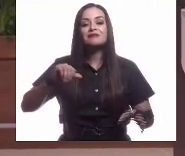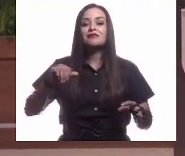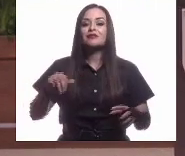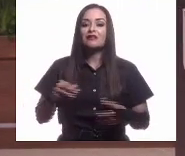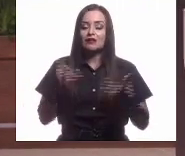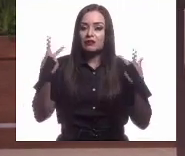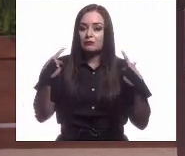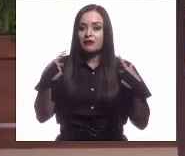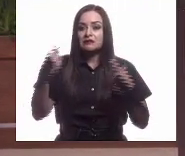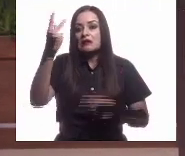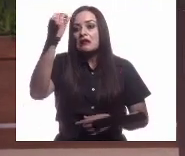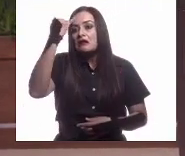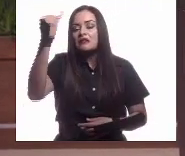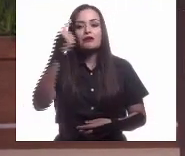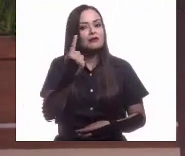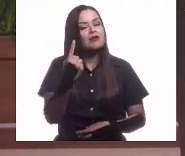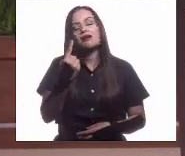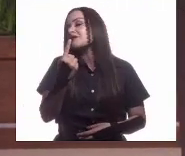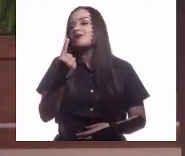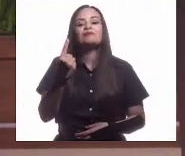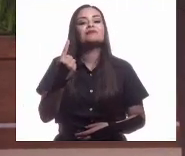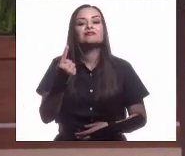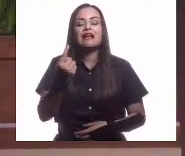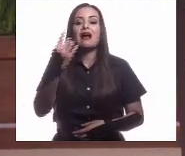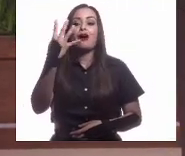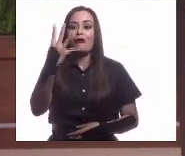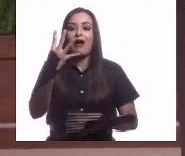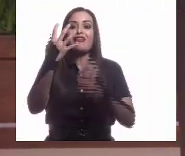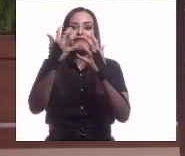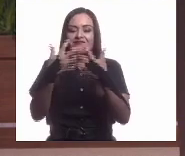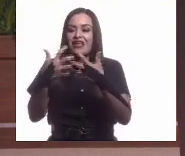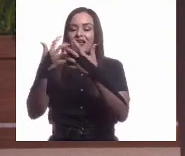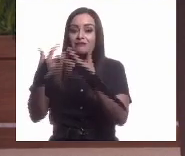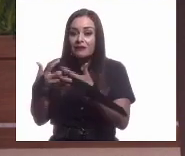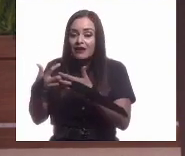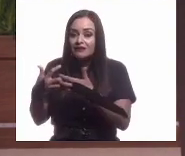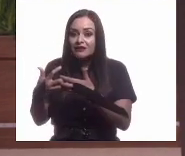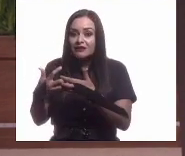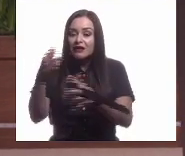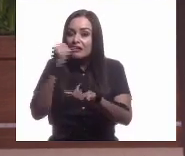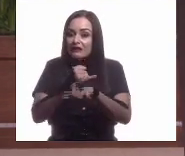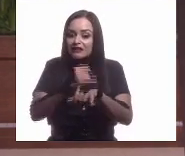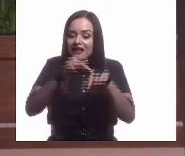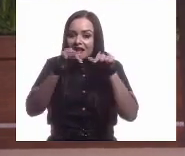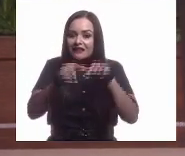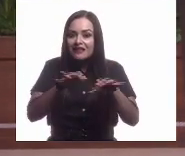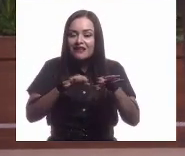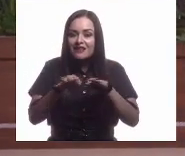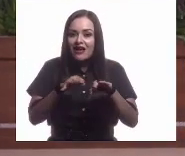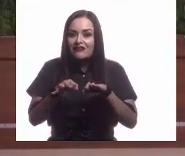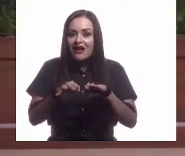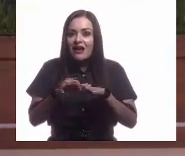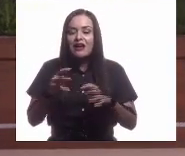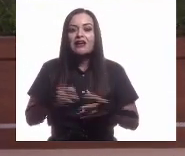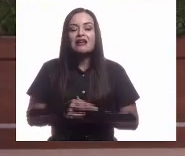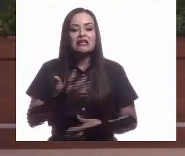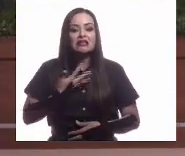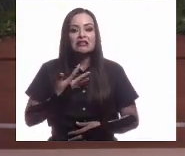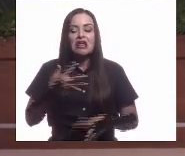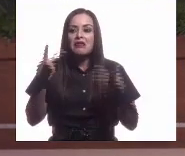idea. Hoy él tiene 4 empresas de aplicaciones para comercio electrónico y emplea a 11